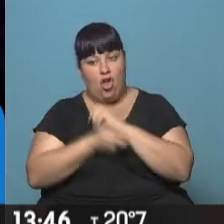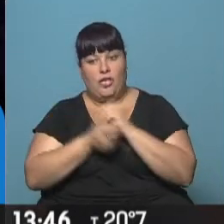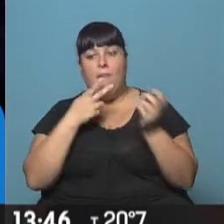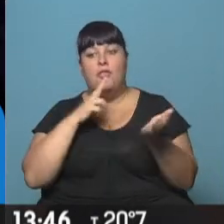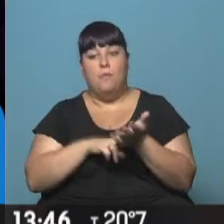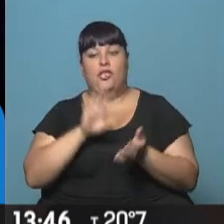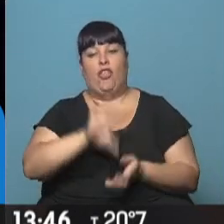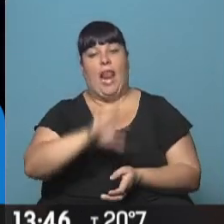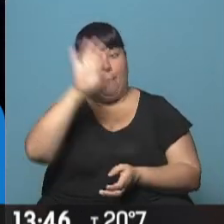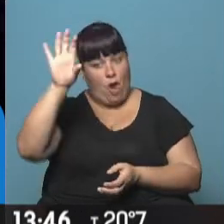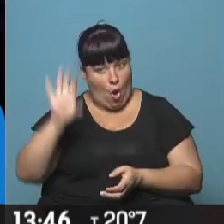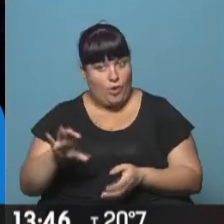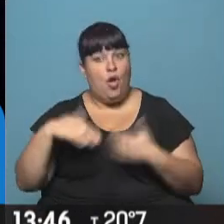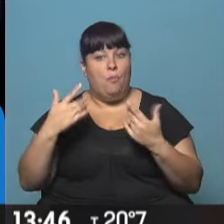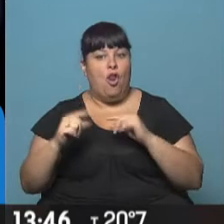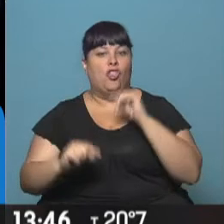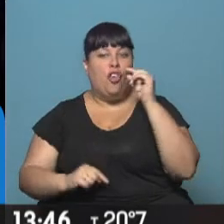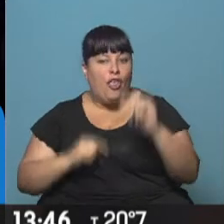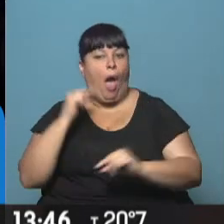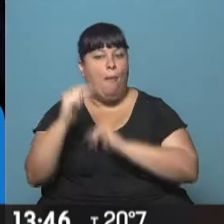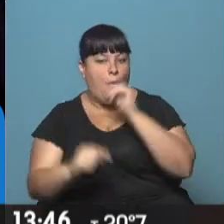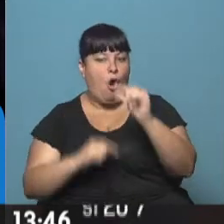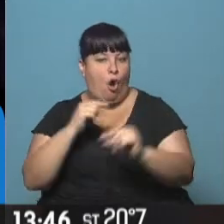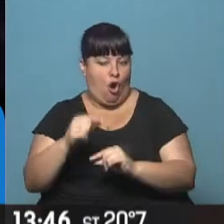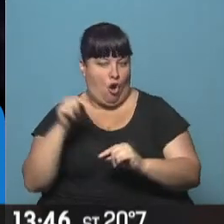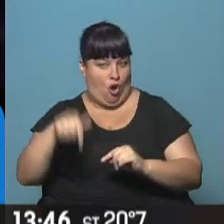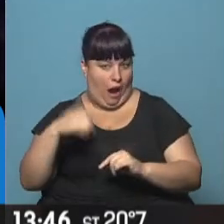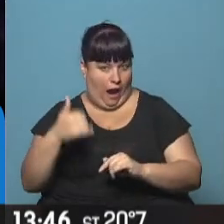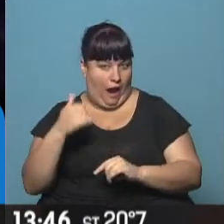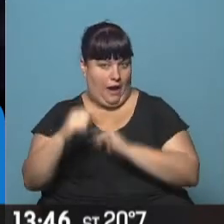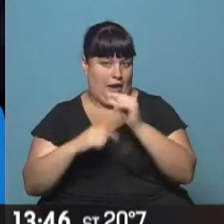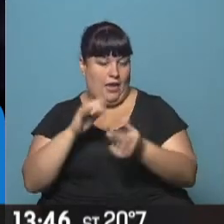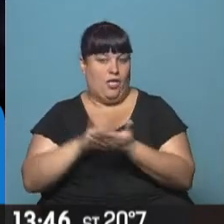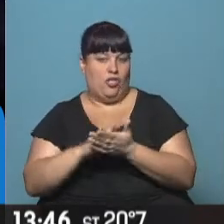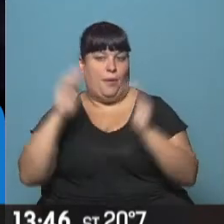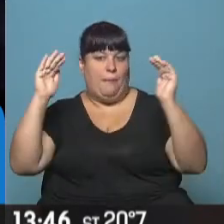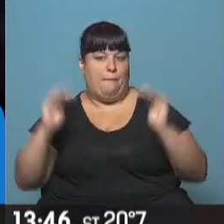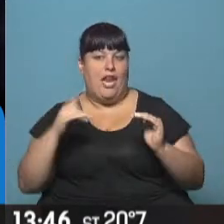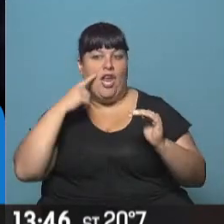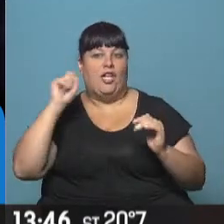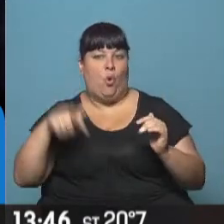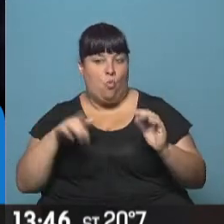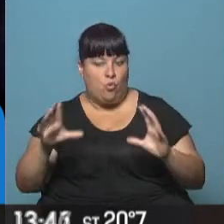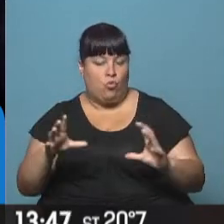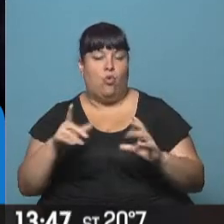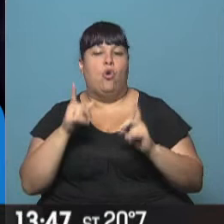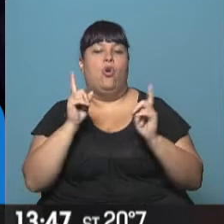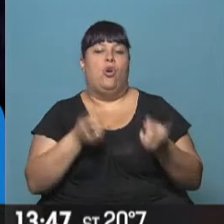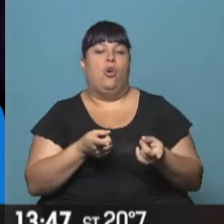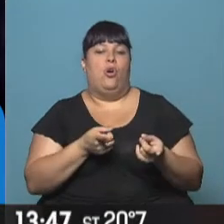tributarias provinciales y por eso el gradualismo que éstas tienen en términos de la baja de ingresos brutos